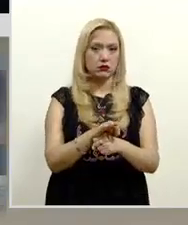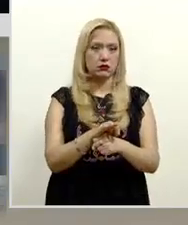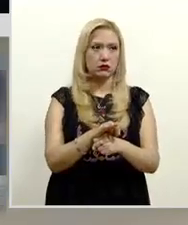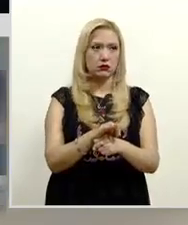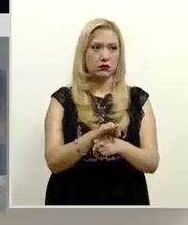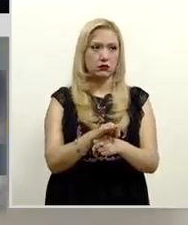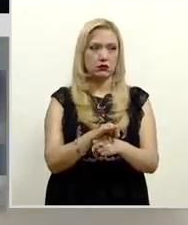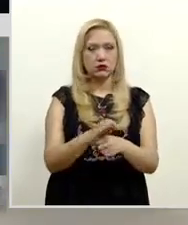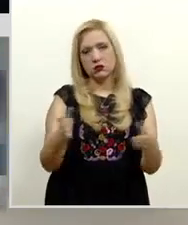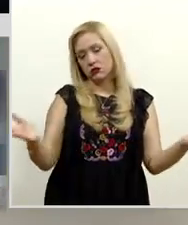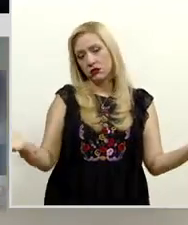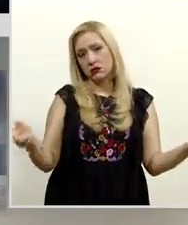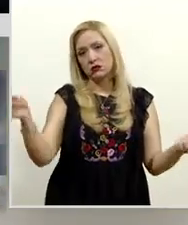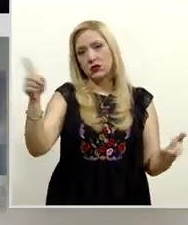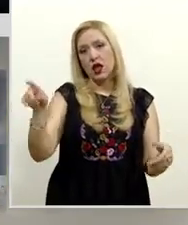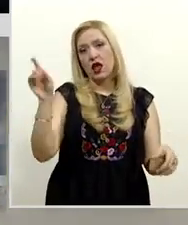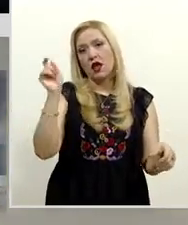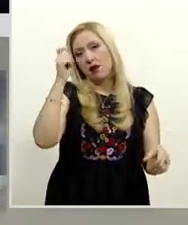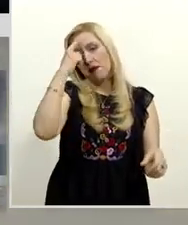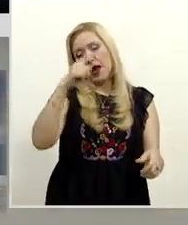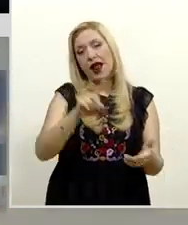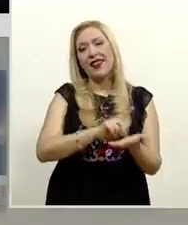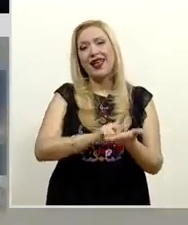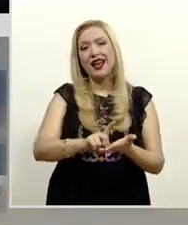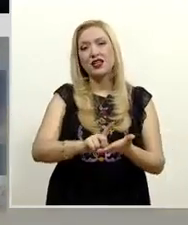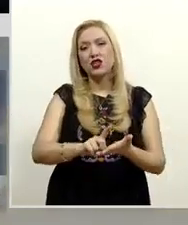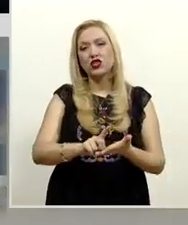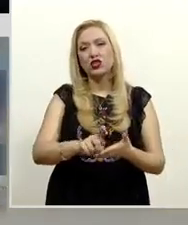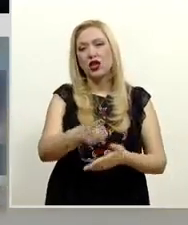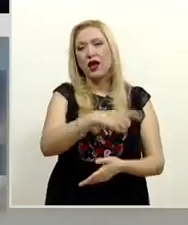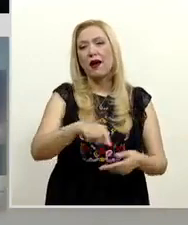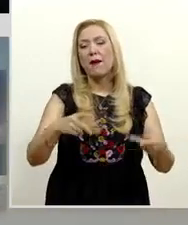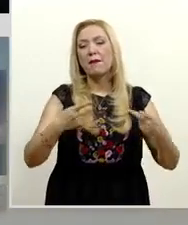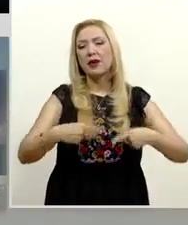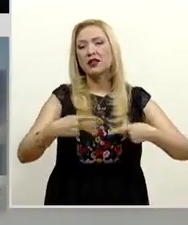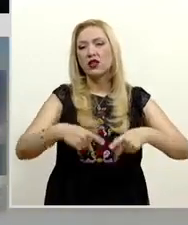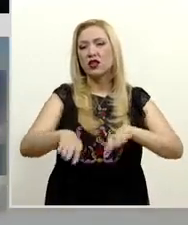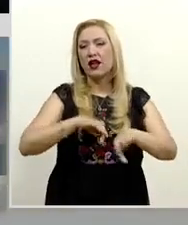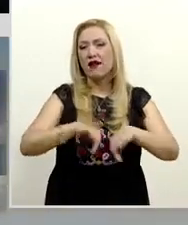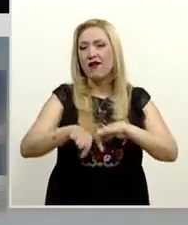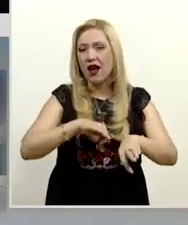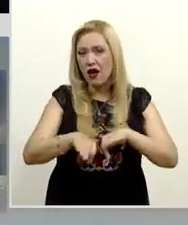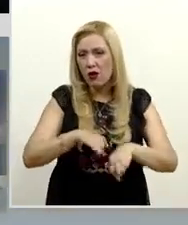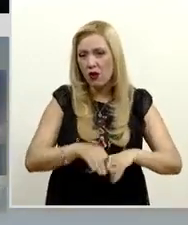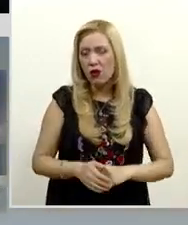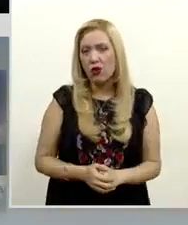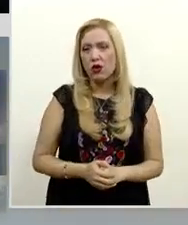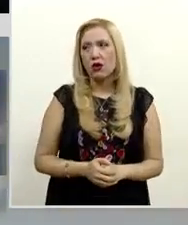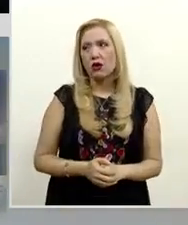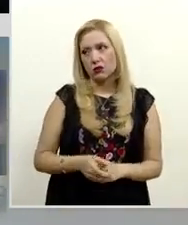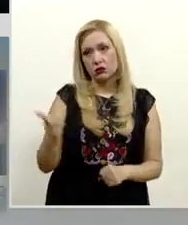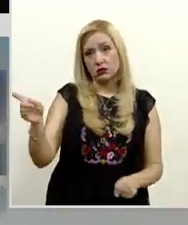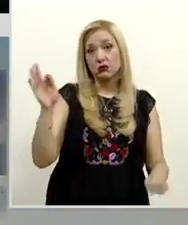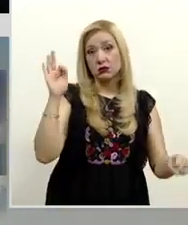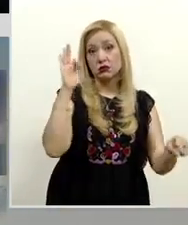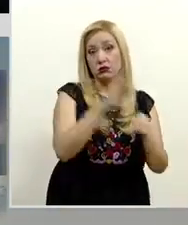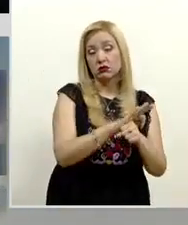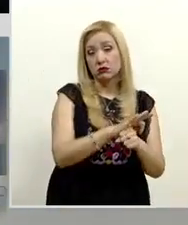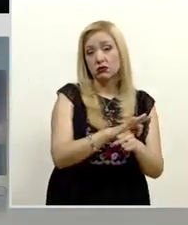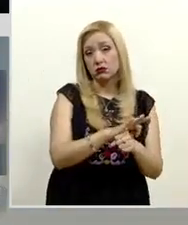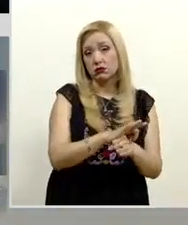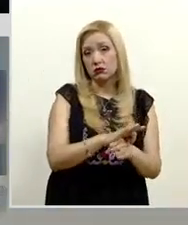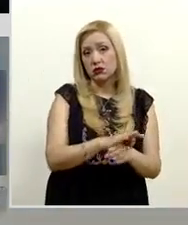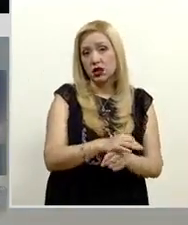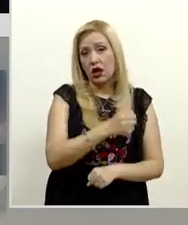entidades defensoras de los derechos laborales de las personas trabajadoras a tener